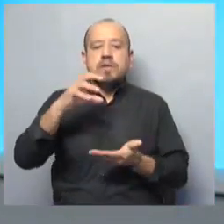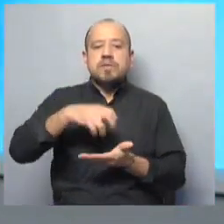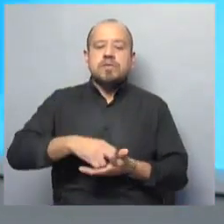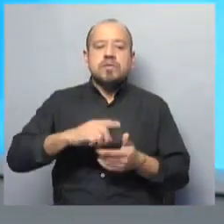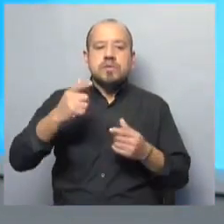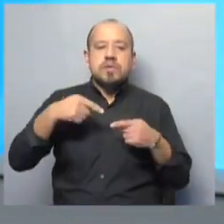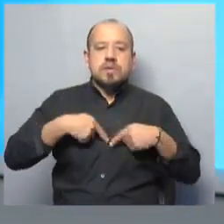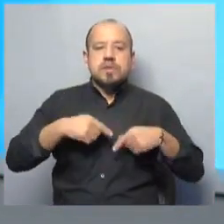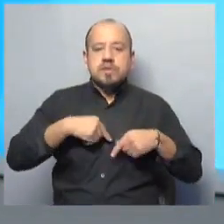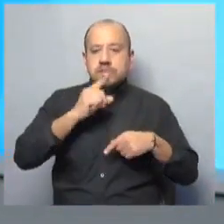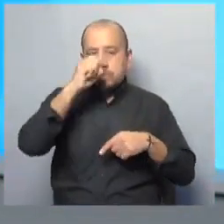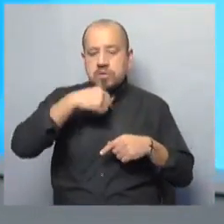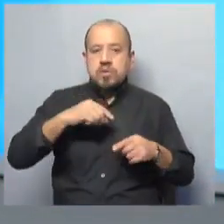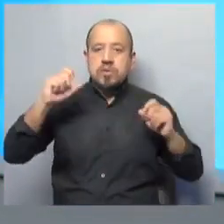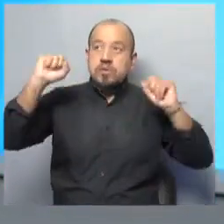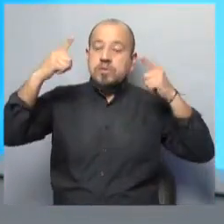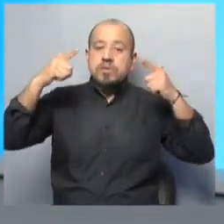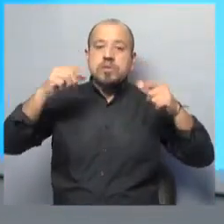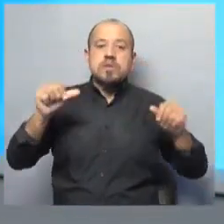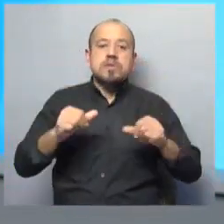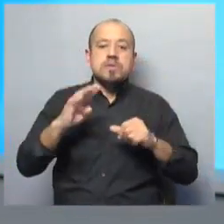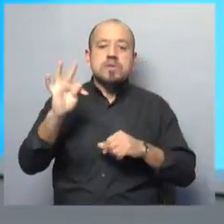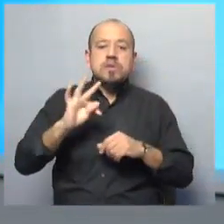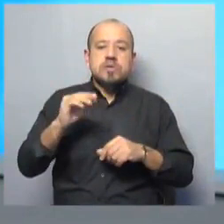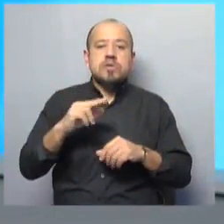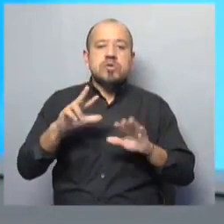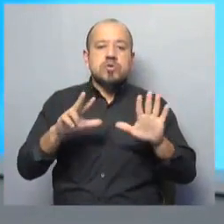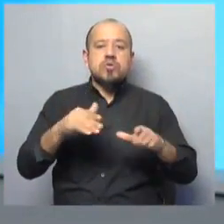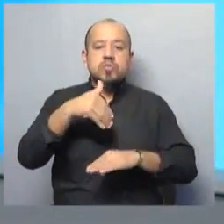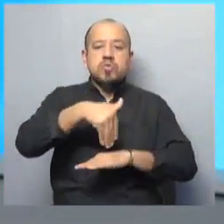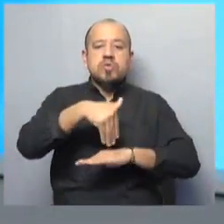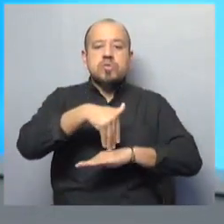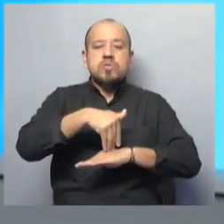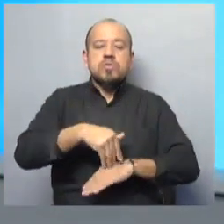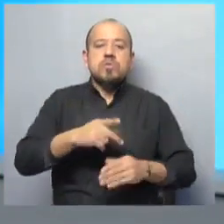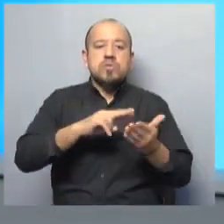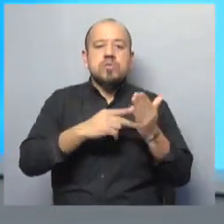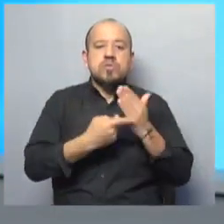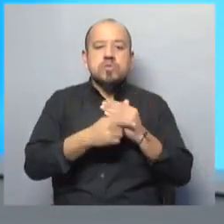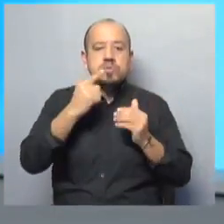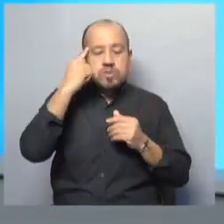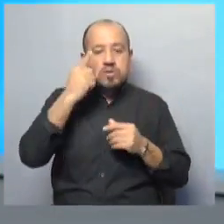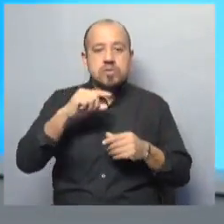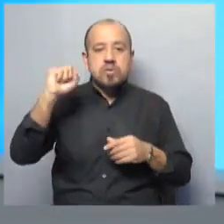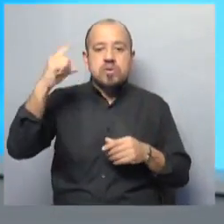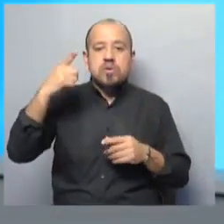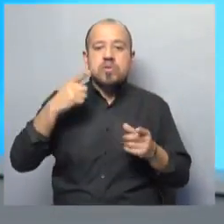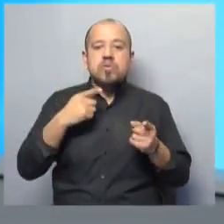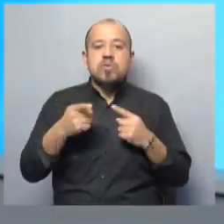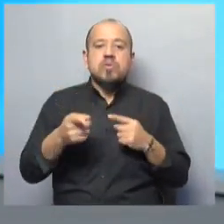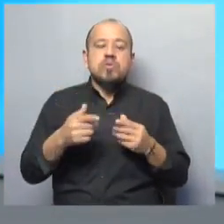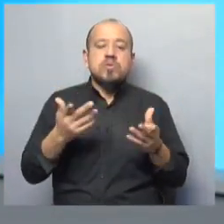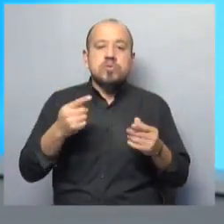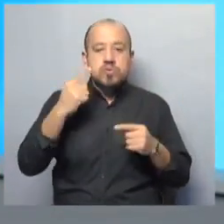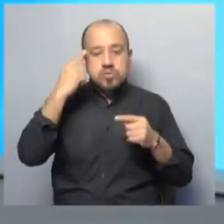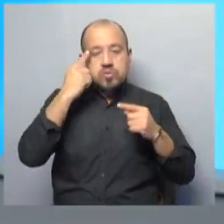de la Intendencia de Montevideo está desarrollando talleres en los 8 municipios en el marco del proyecto Pensemos la Luz de la Ciudad. Esto con el